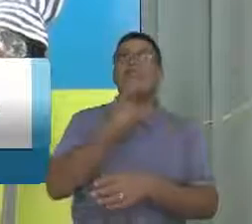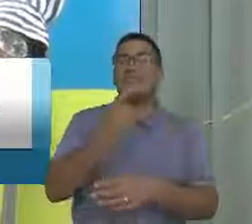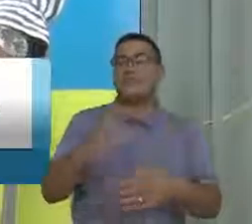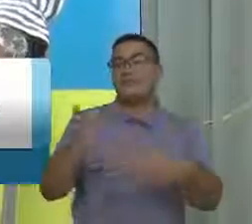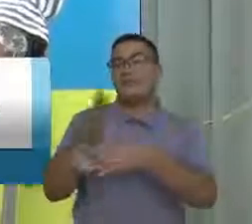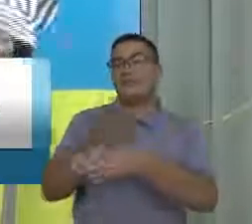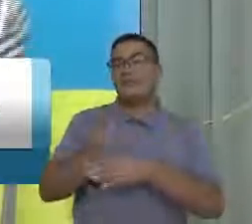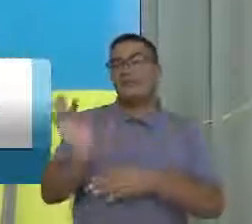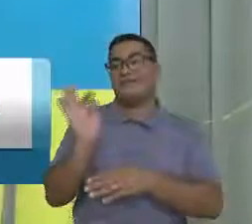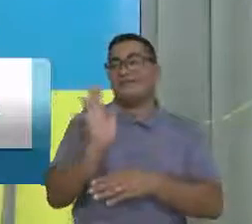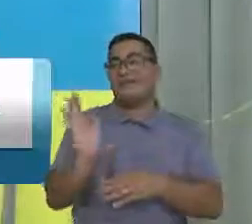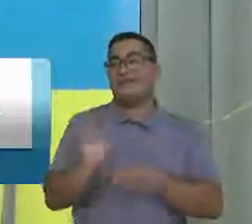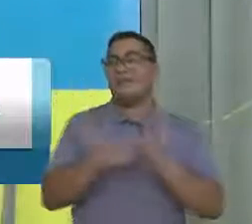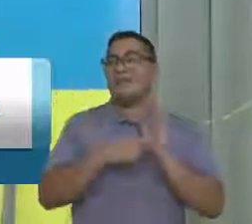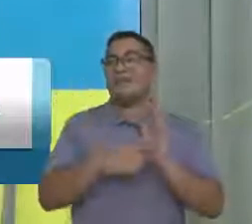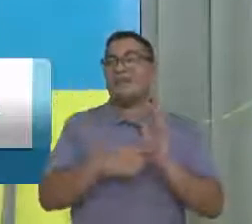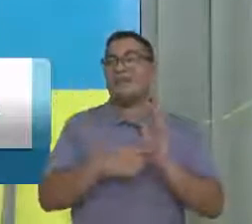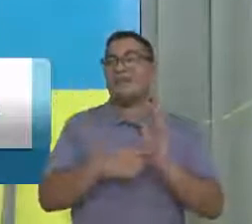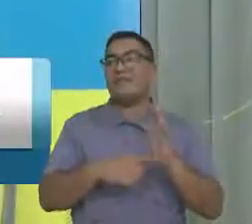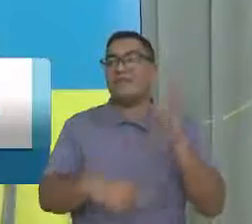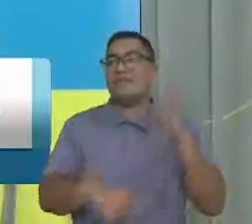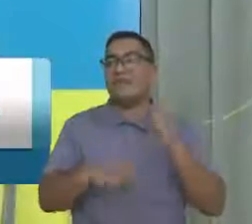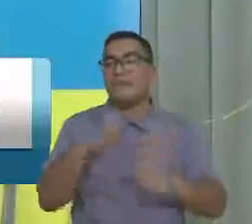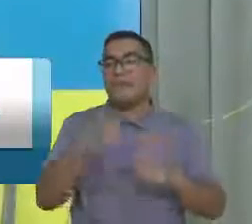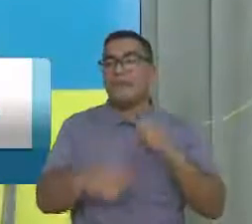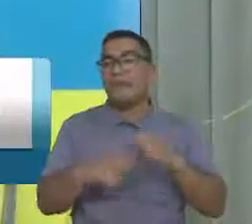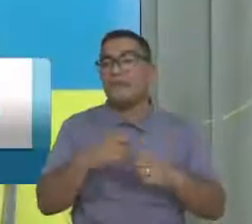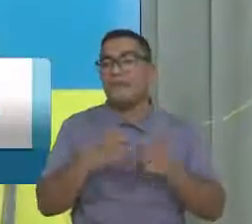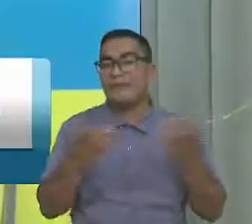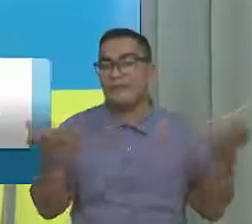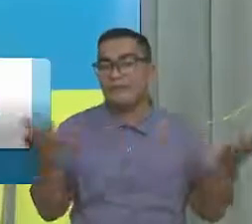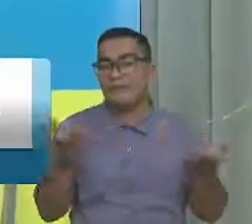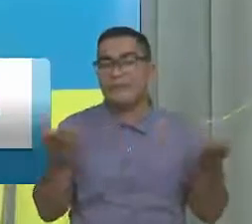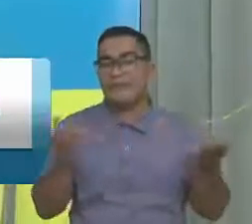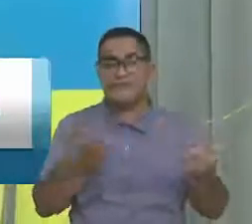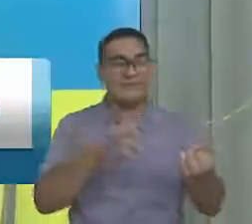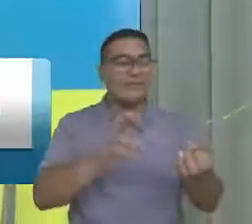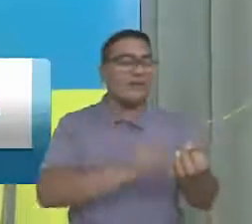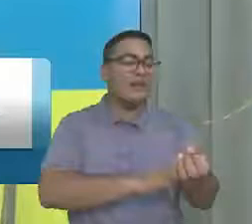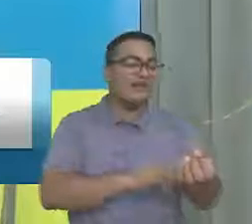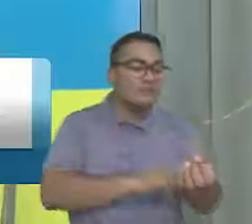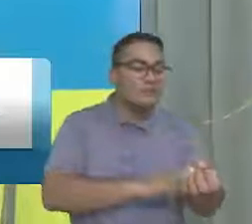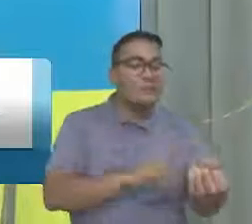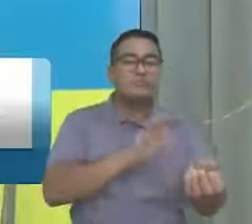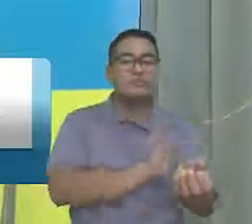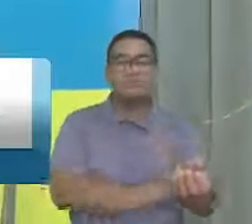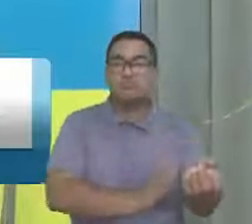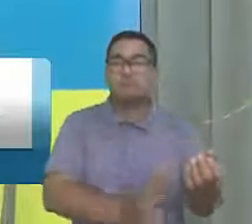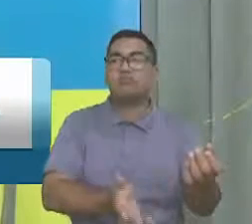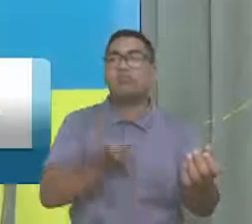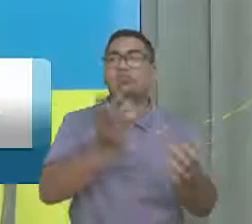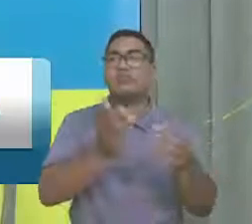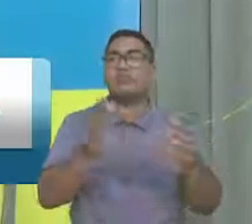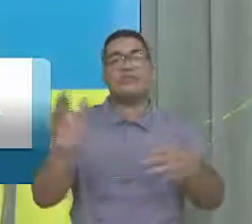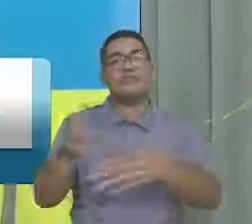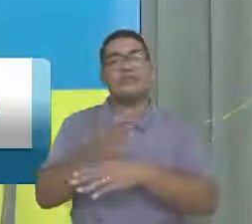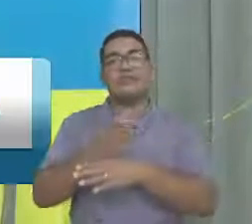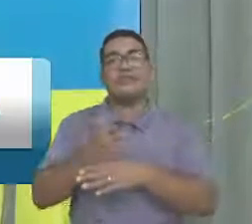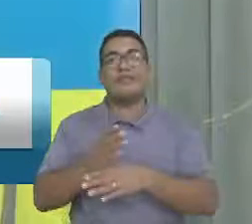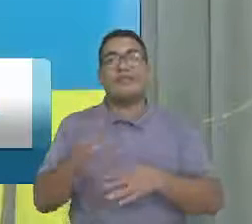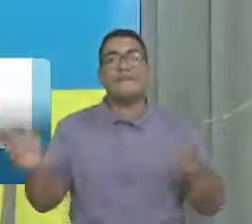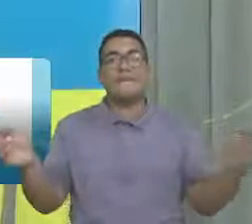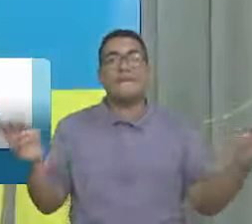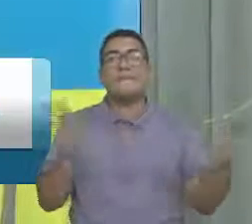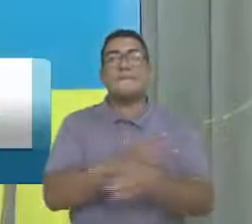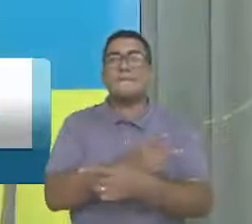diferentes causas. Las más frecuentes encontradas en nuestro medio son la diabetes y la hipertensión en las etapas terminales.